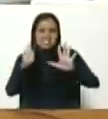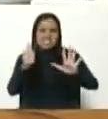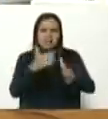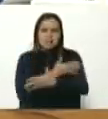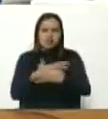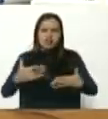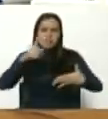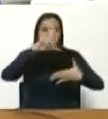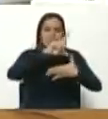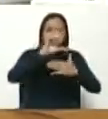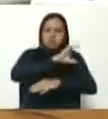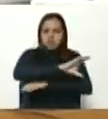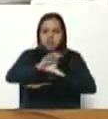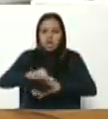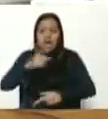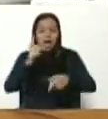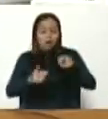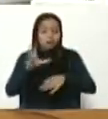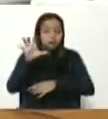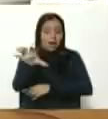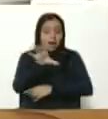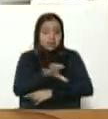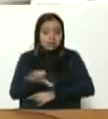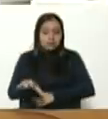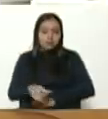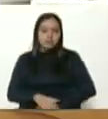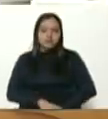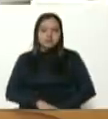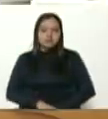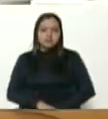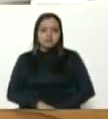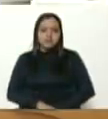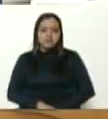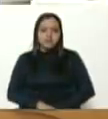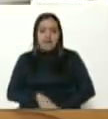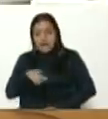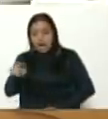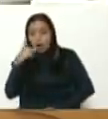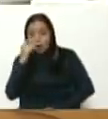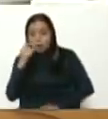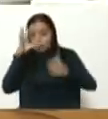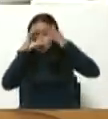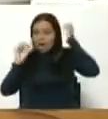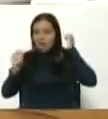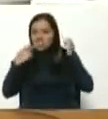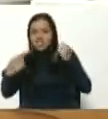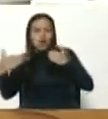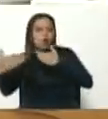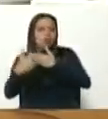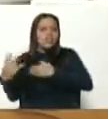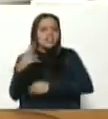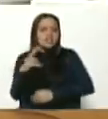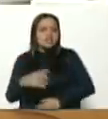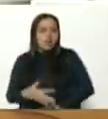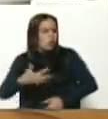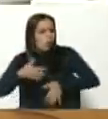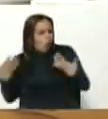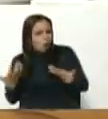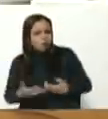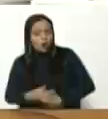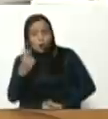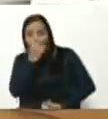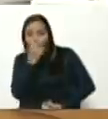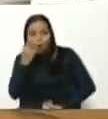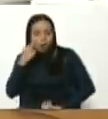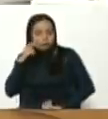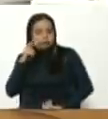América Latina y el Caribe, varios países. Entonces Jane Story mismo declaró contra Venezuela, con un odio en los ojos,